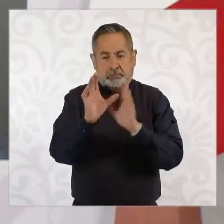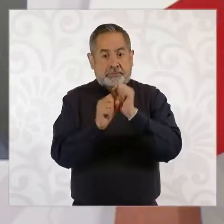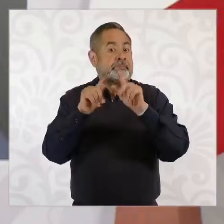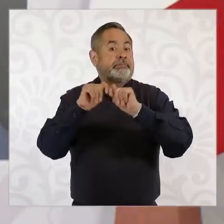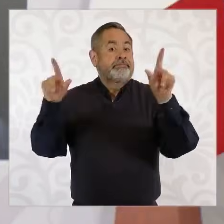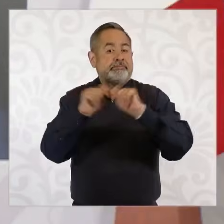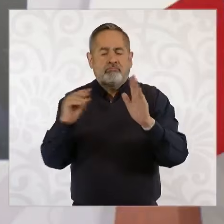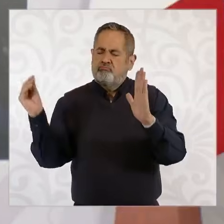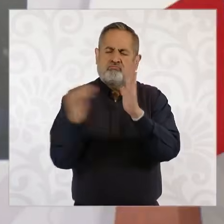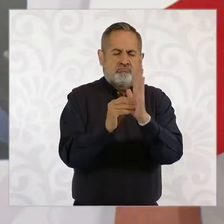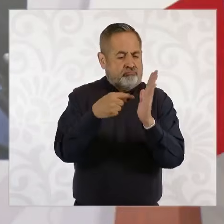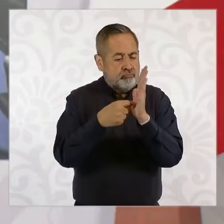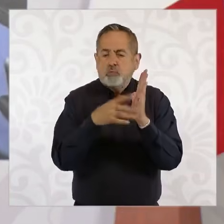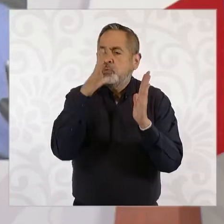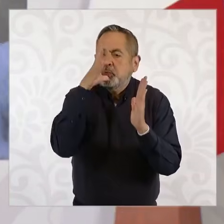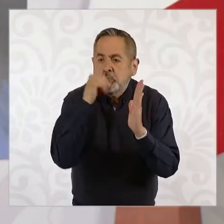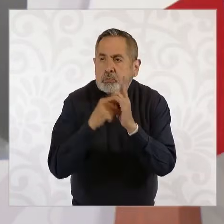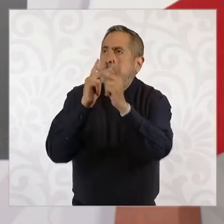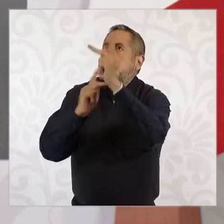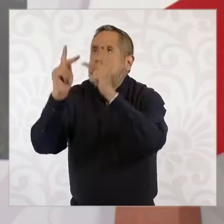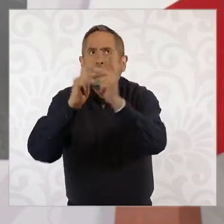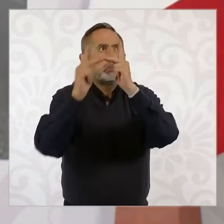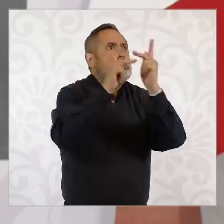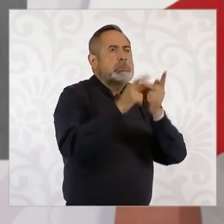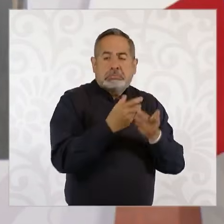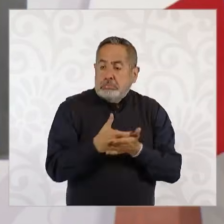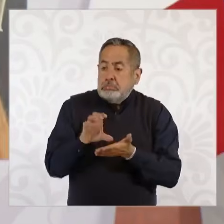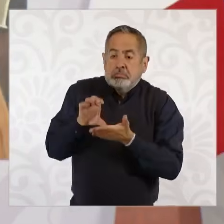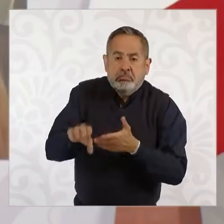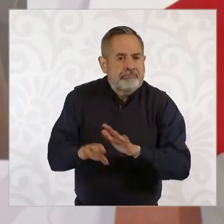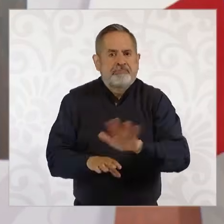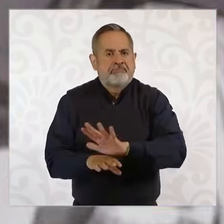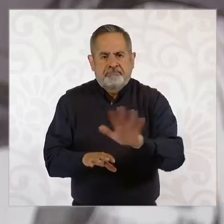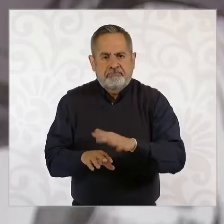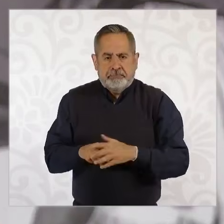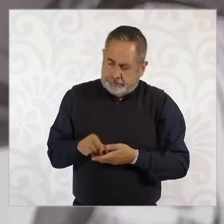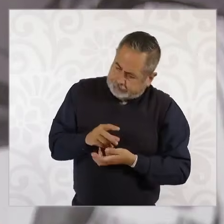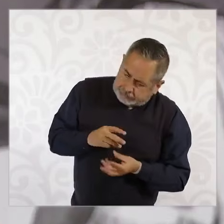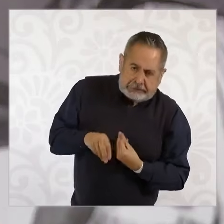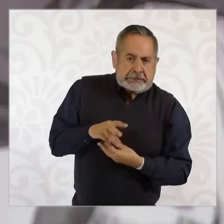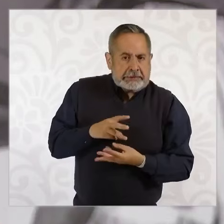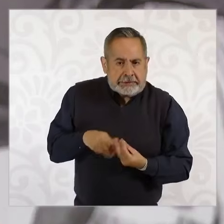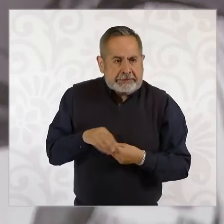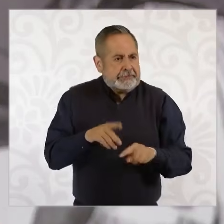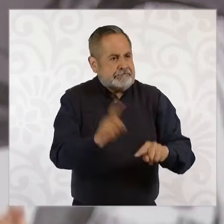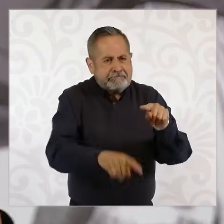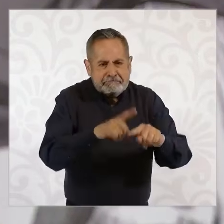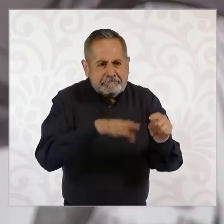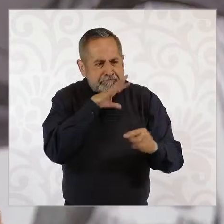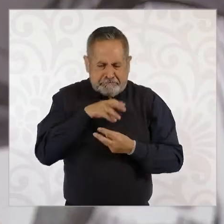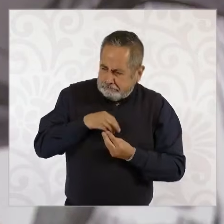no se pueden endeudar, es un estado pequeño. Entonces han aumentado los ingresos combatiendo la corrupción